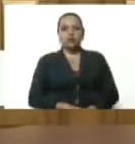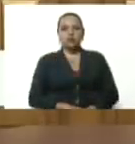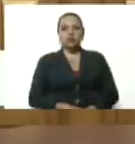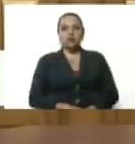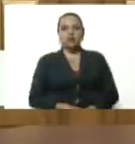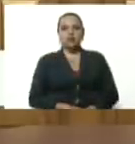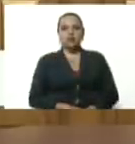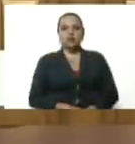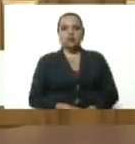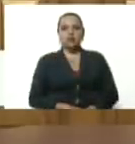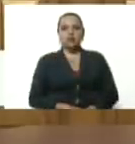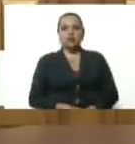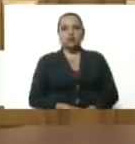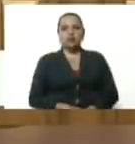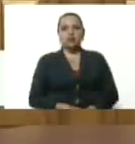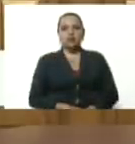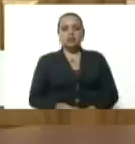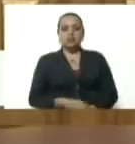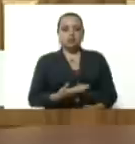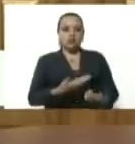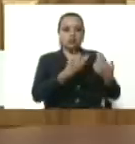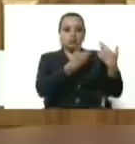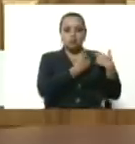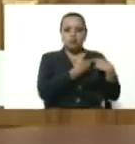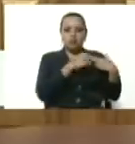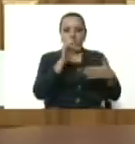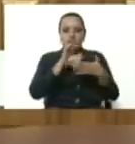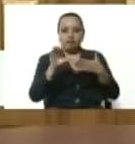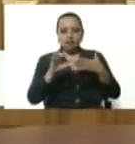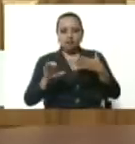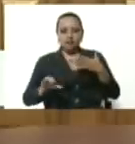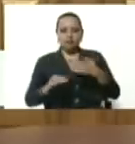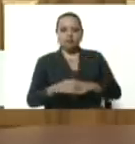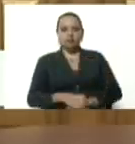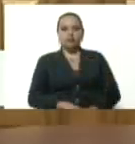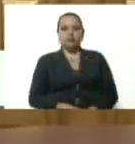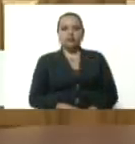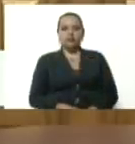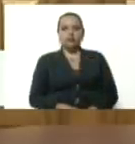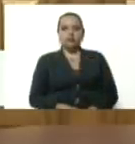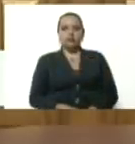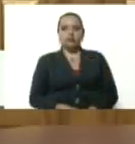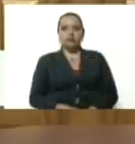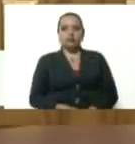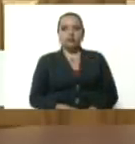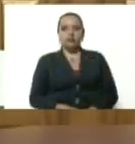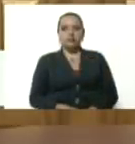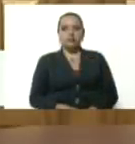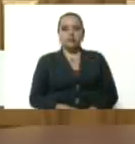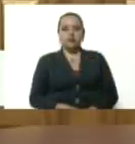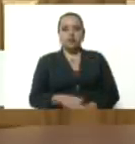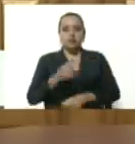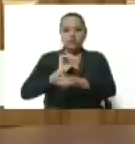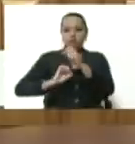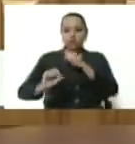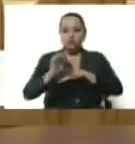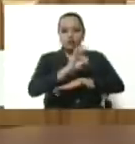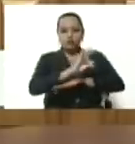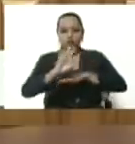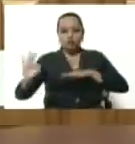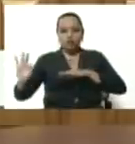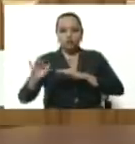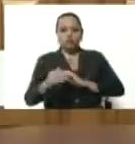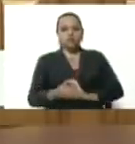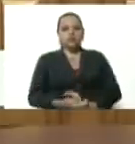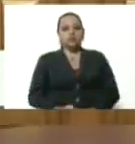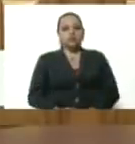el Comandante Estratégico Operacional, Ministro de Fronteras, el Procurador General